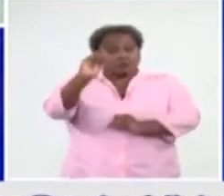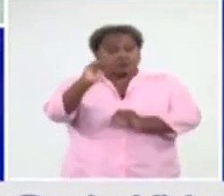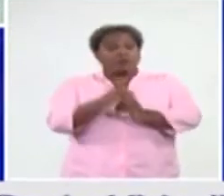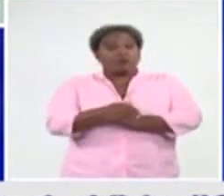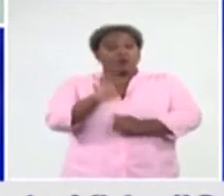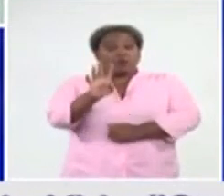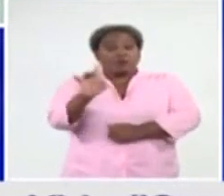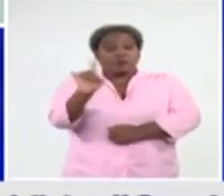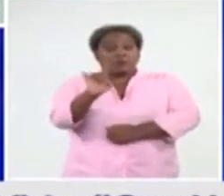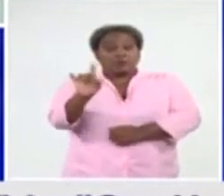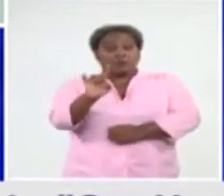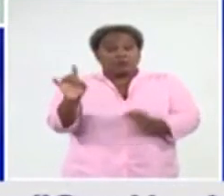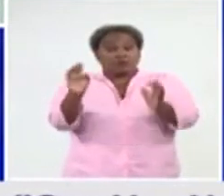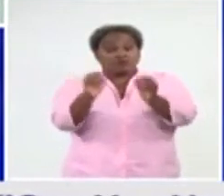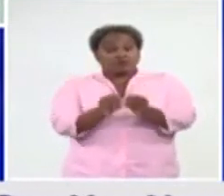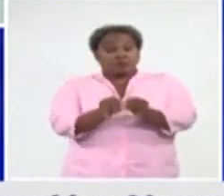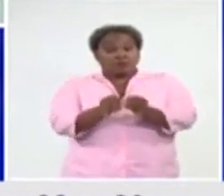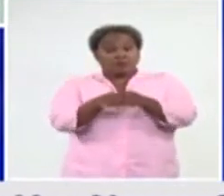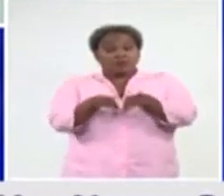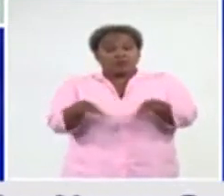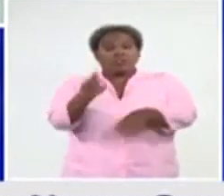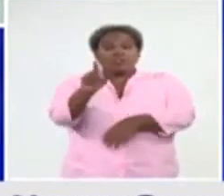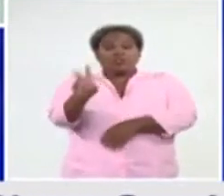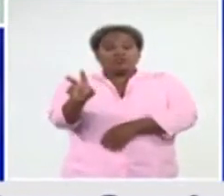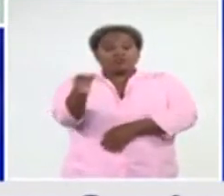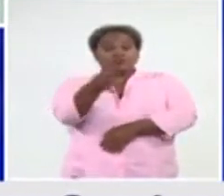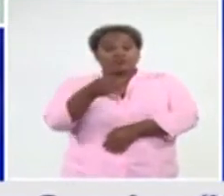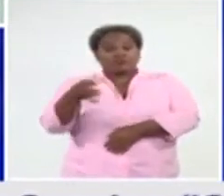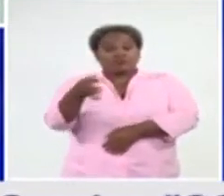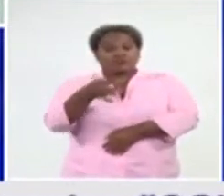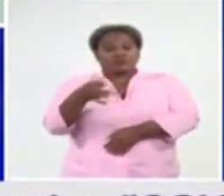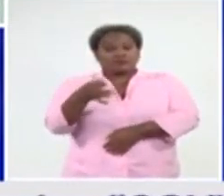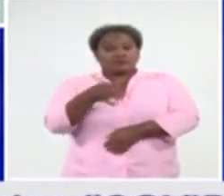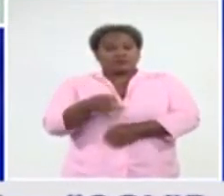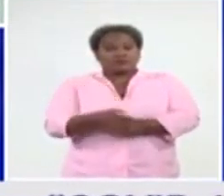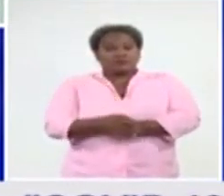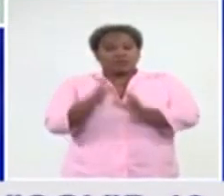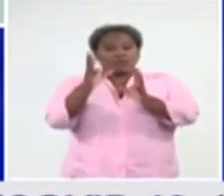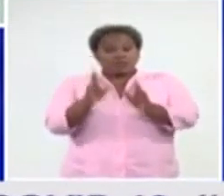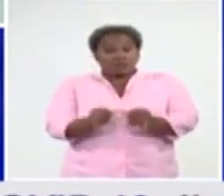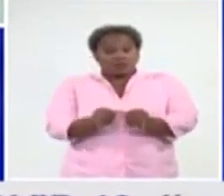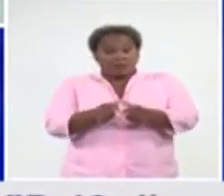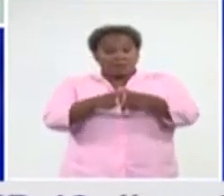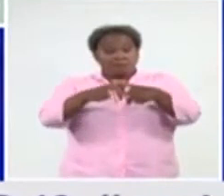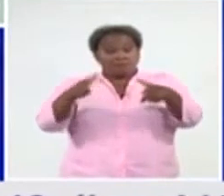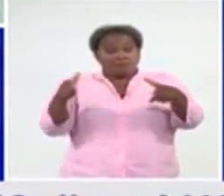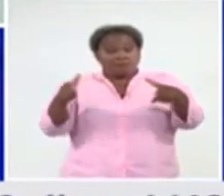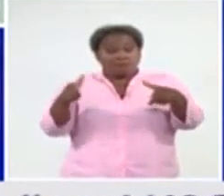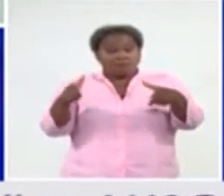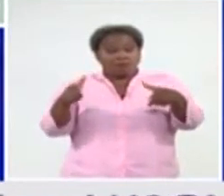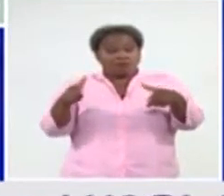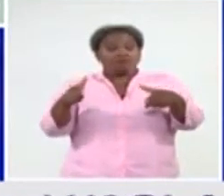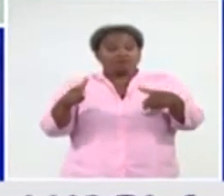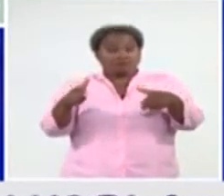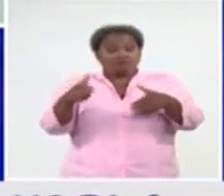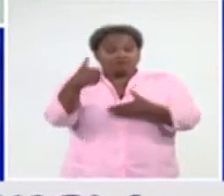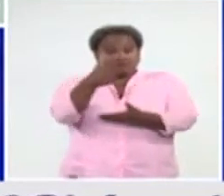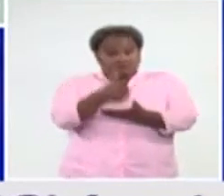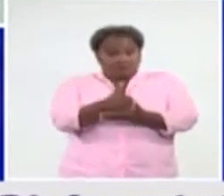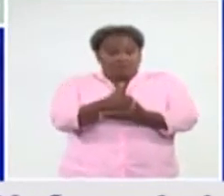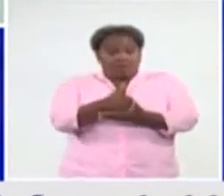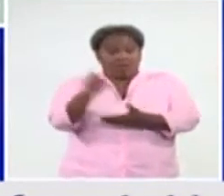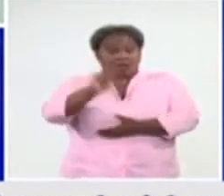total, disperso en 12 de sus 13 municipios, aunque las cifras mayores son en el de Camagüey